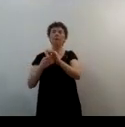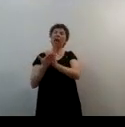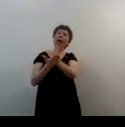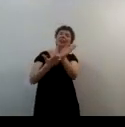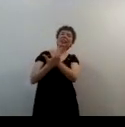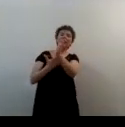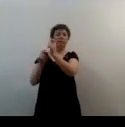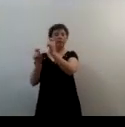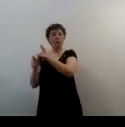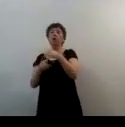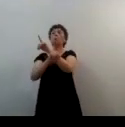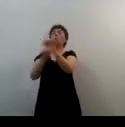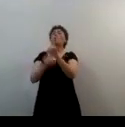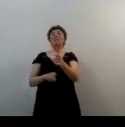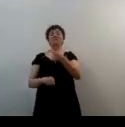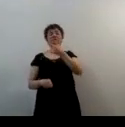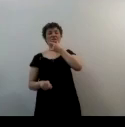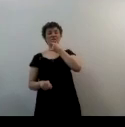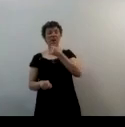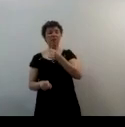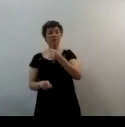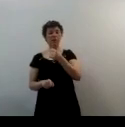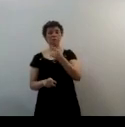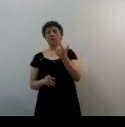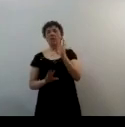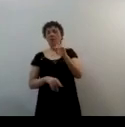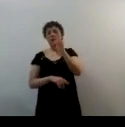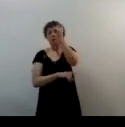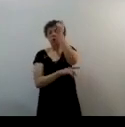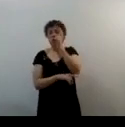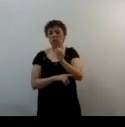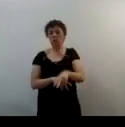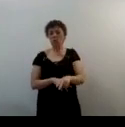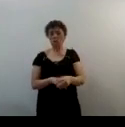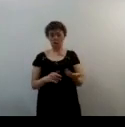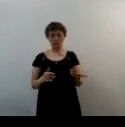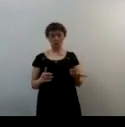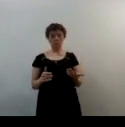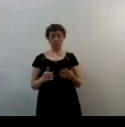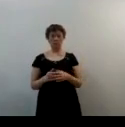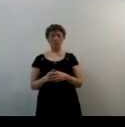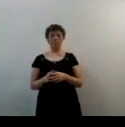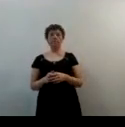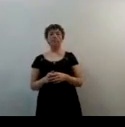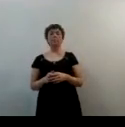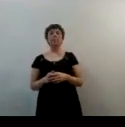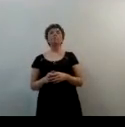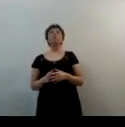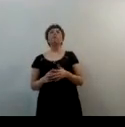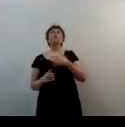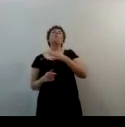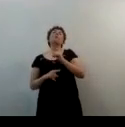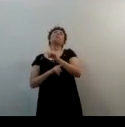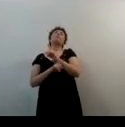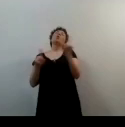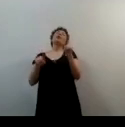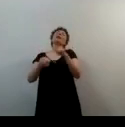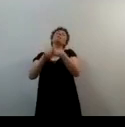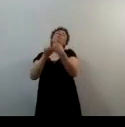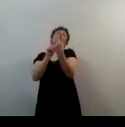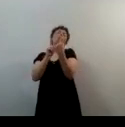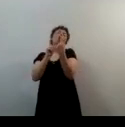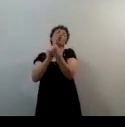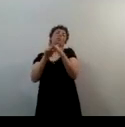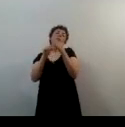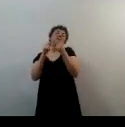es muy fácil, pero nunca se consigue. Así. Y ya te digo, como mucho puedes prohibir un tiempo y luego a largo plazo